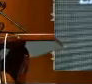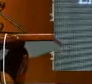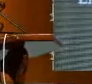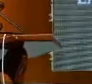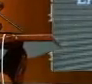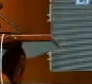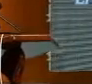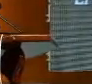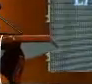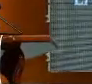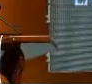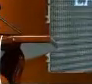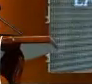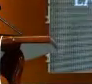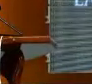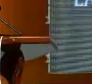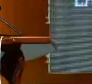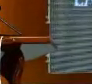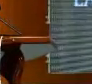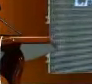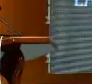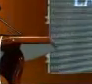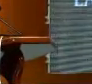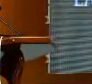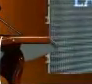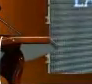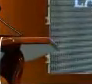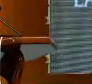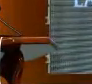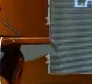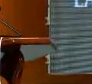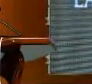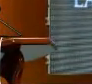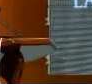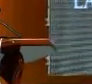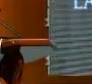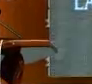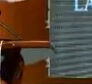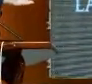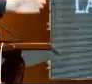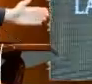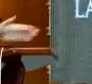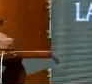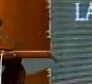Desesperados por él hay esta tarde aquí. Mueva sus manos y alábele a él.